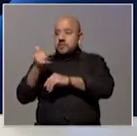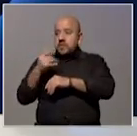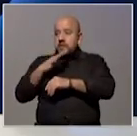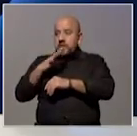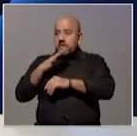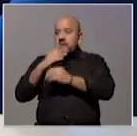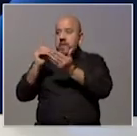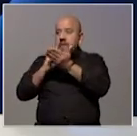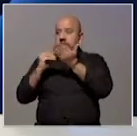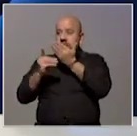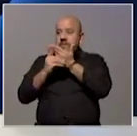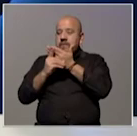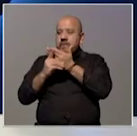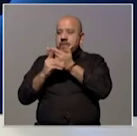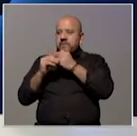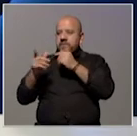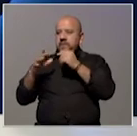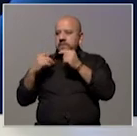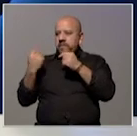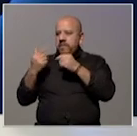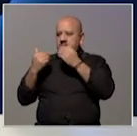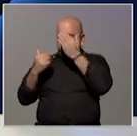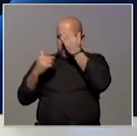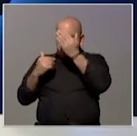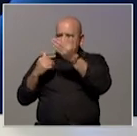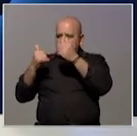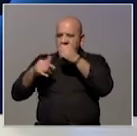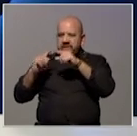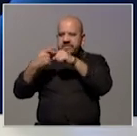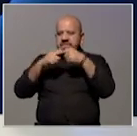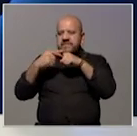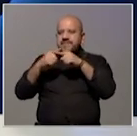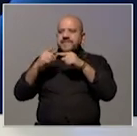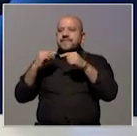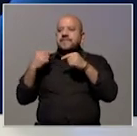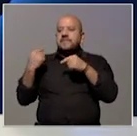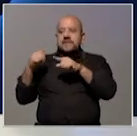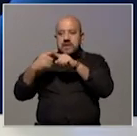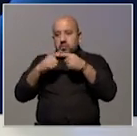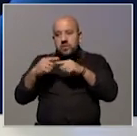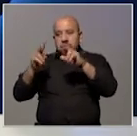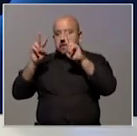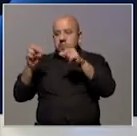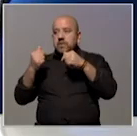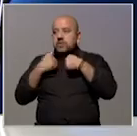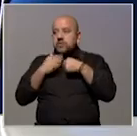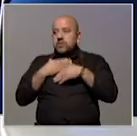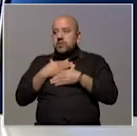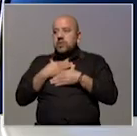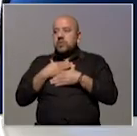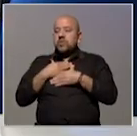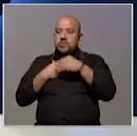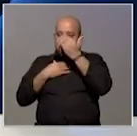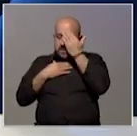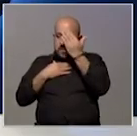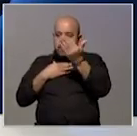presentados en la vuelta la fuerza política tiene que discutir esto primero la bancada tiene que discutirlo nosotros como bancada del